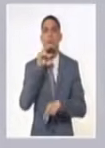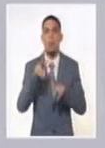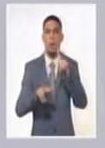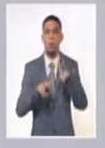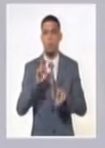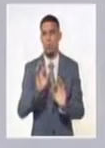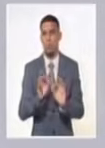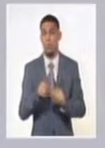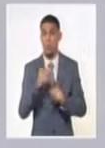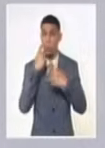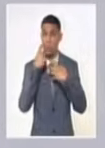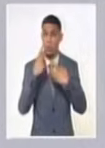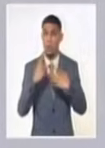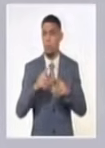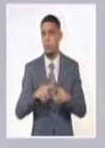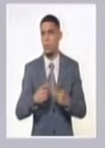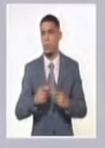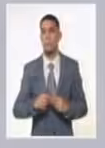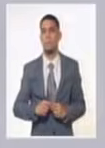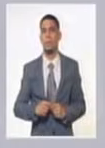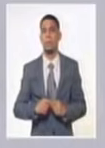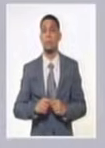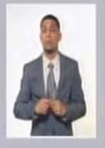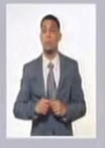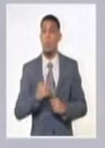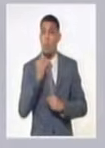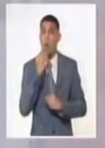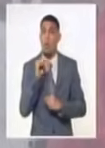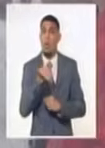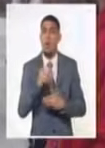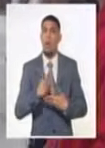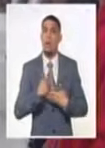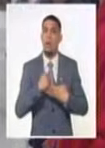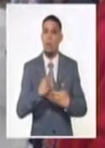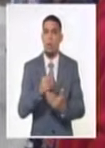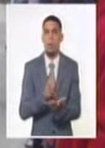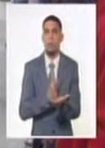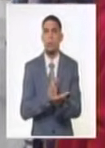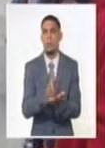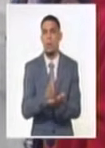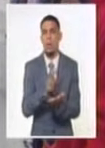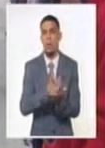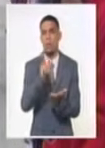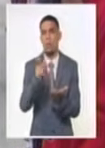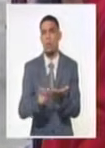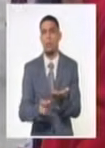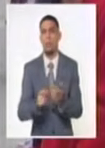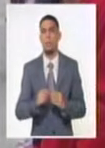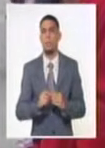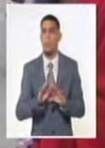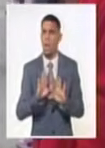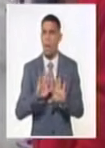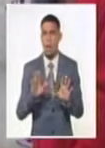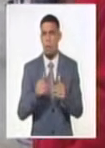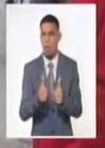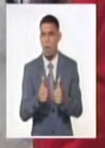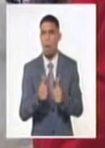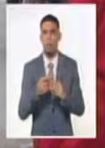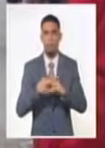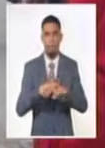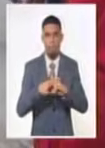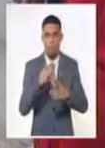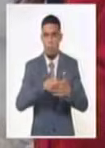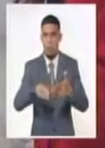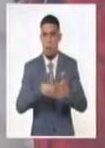muy importante porque, bueno, garantiza también la continuidad. Ya está realizado todo el cronograma para en el mes de